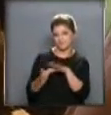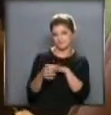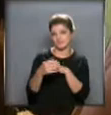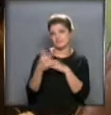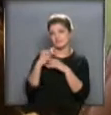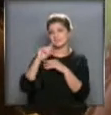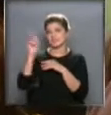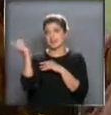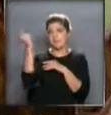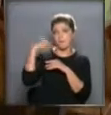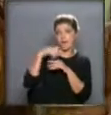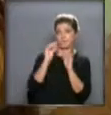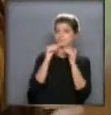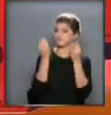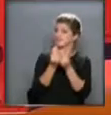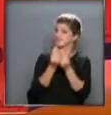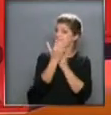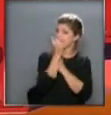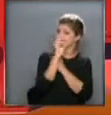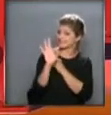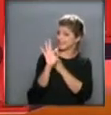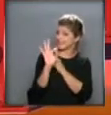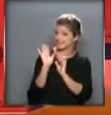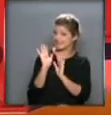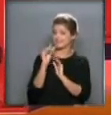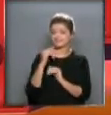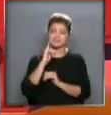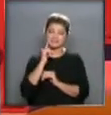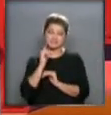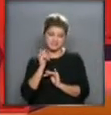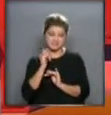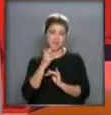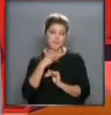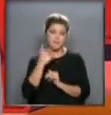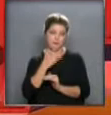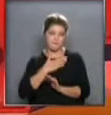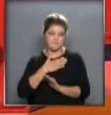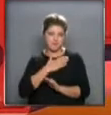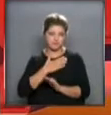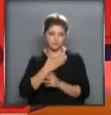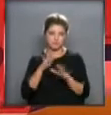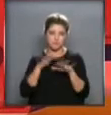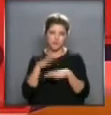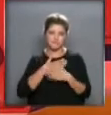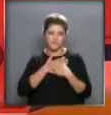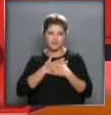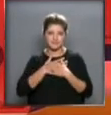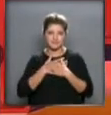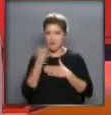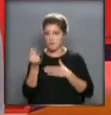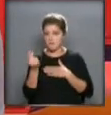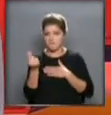claro y después entonces como que lo más lindo yo vivo la verdad el momento más felices son sin plata la verdad